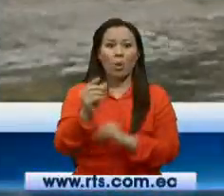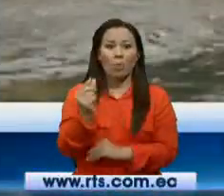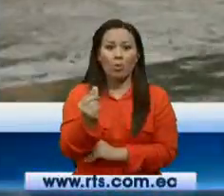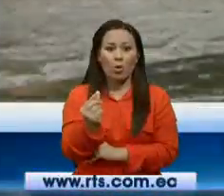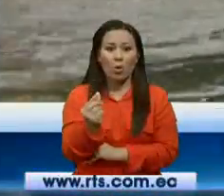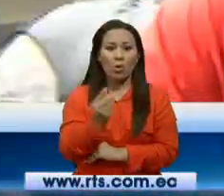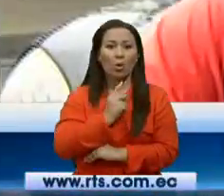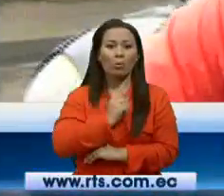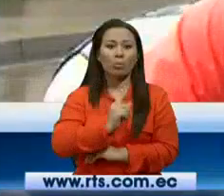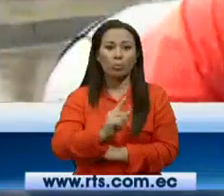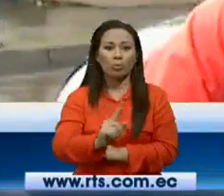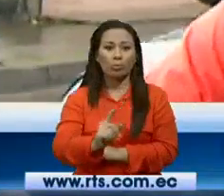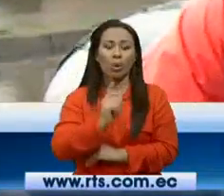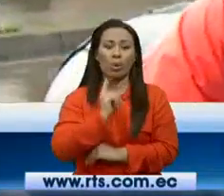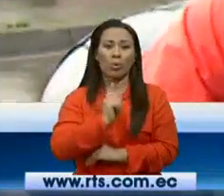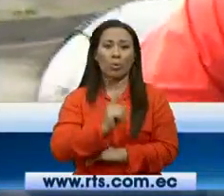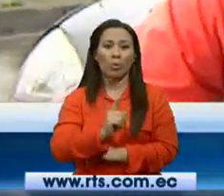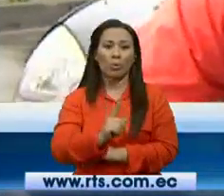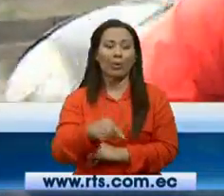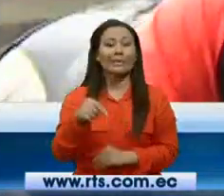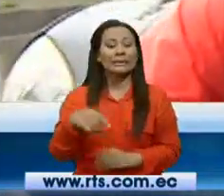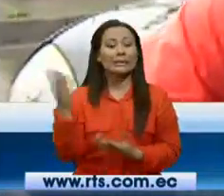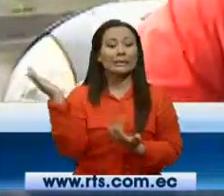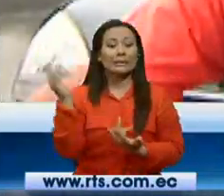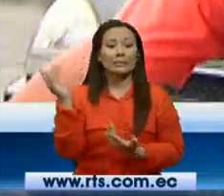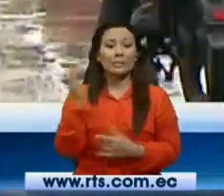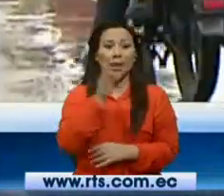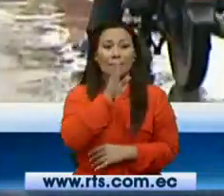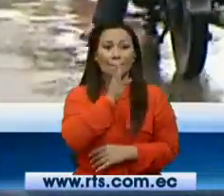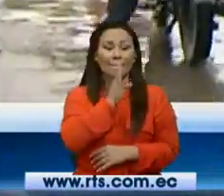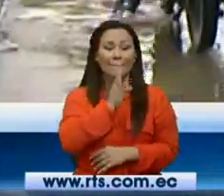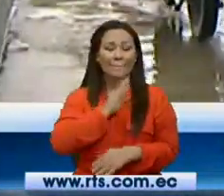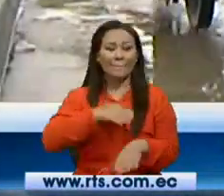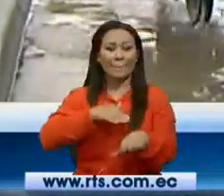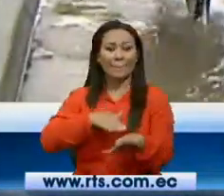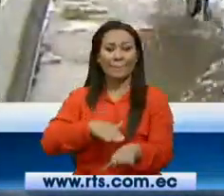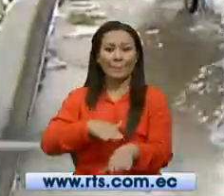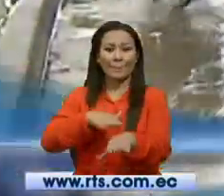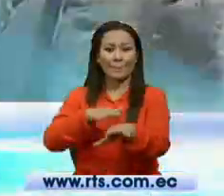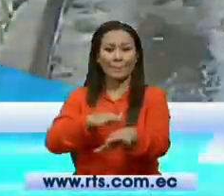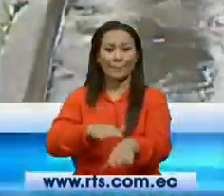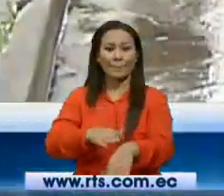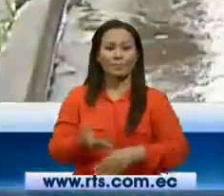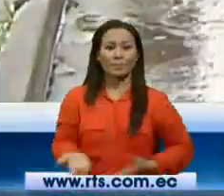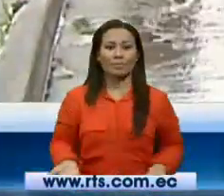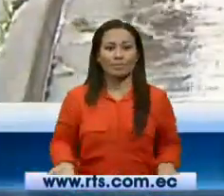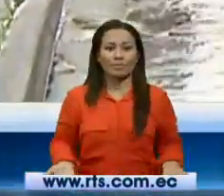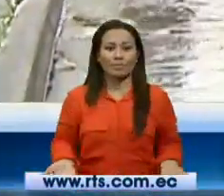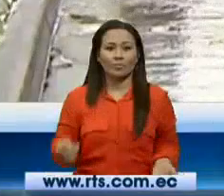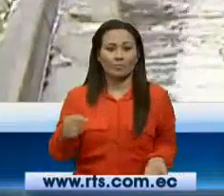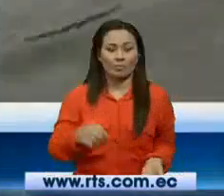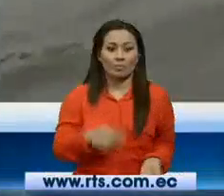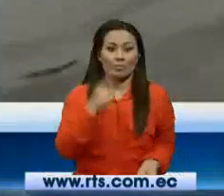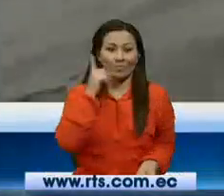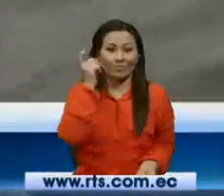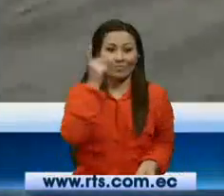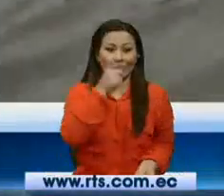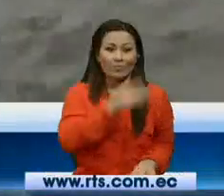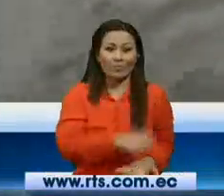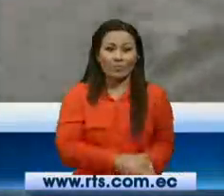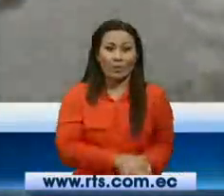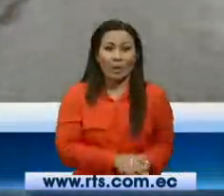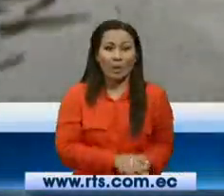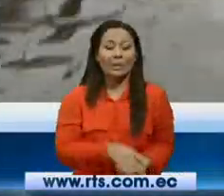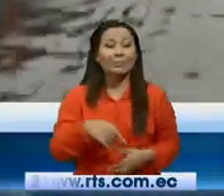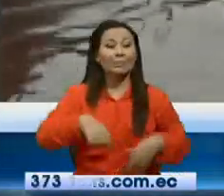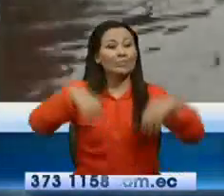Pero por acá. Por la orilla, esperar que un carro no avance demasiado porque si no nos empuja las llantas. Con cada jornada